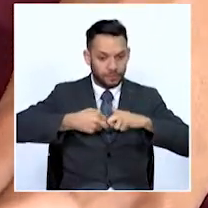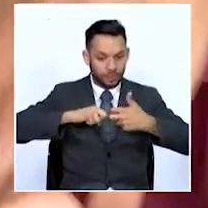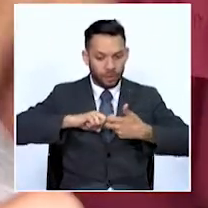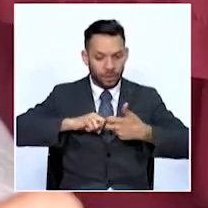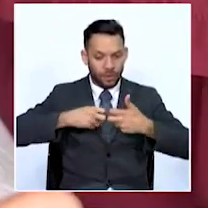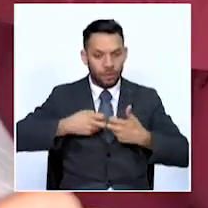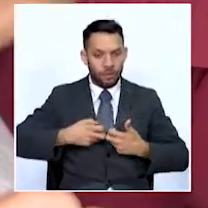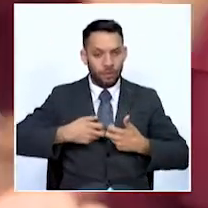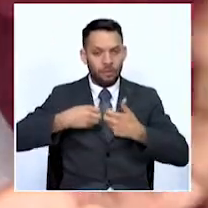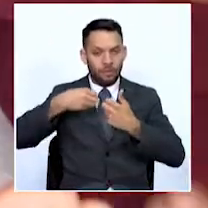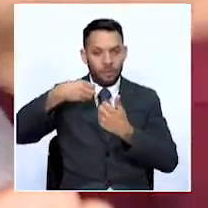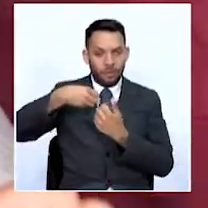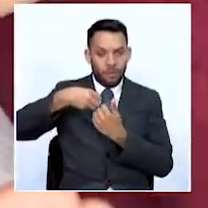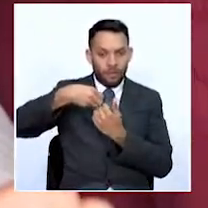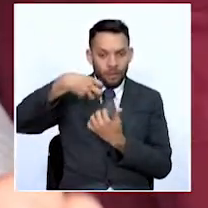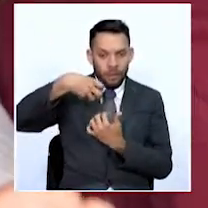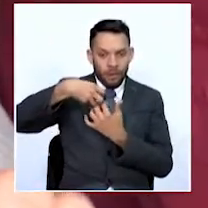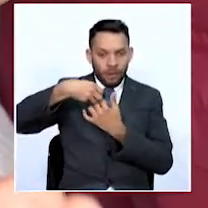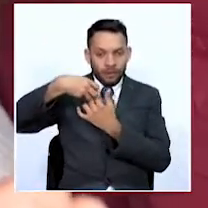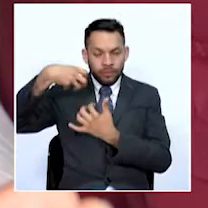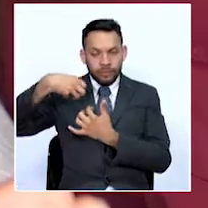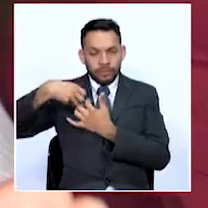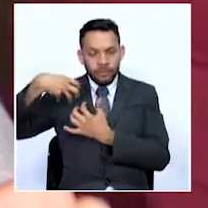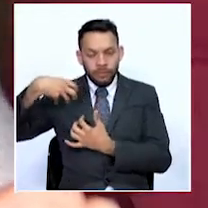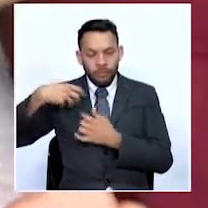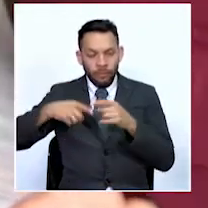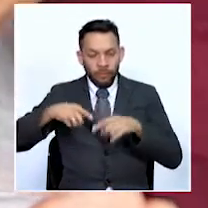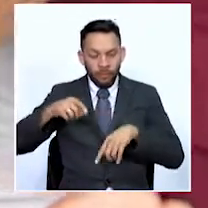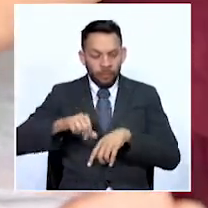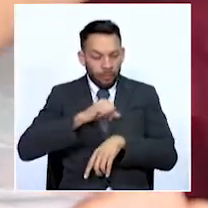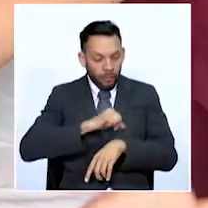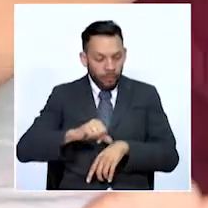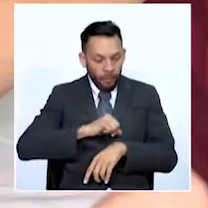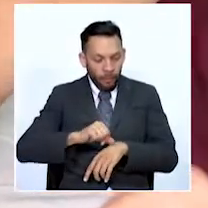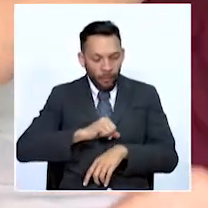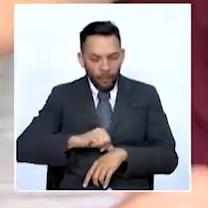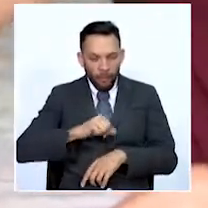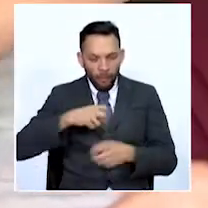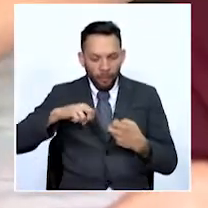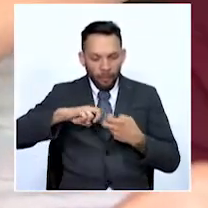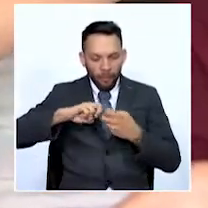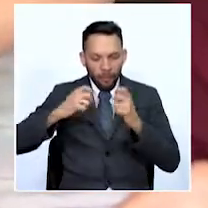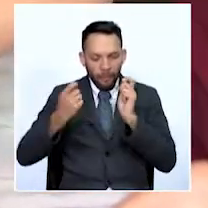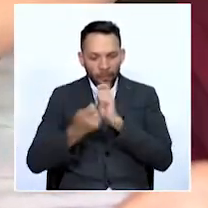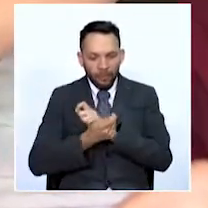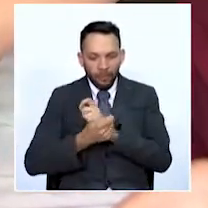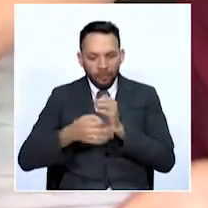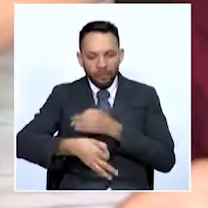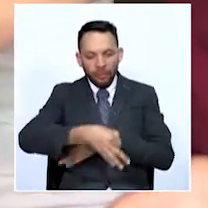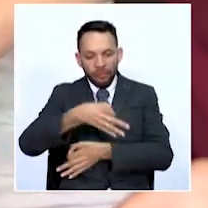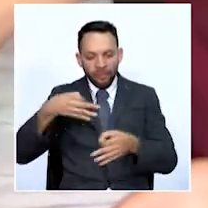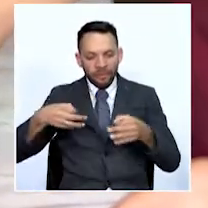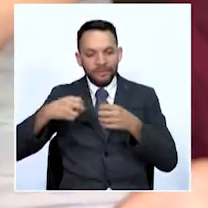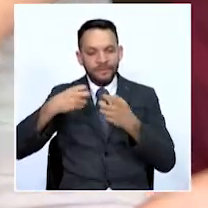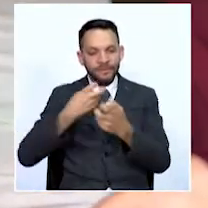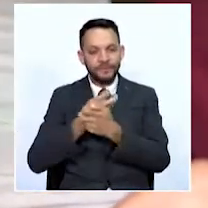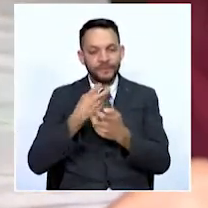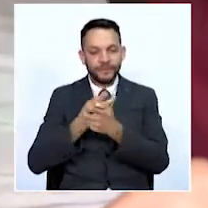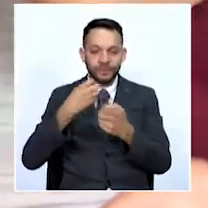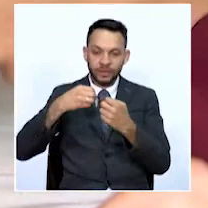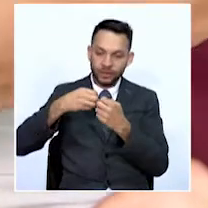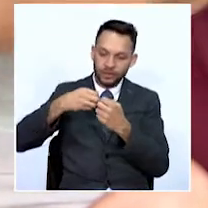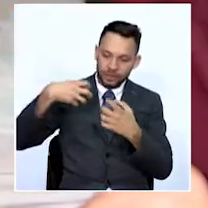que muchas de las personas terminan en cambio de rodilla. ¿Qué es el cambio de rodilla? Que nos quitan este